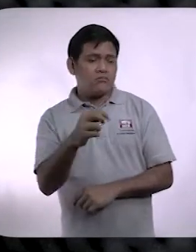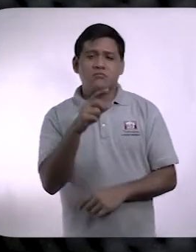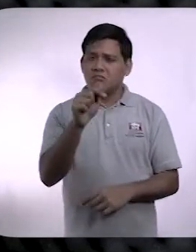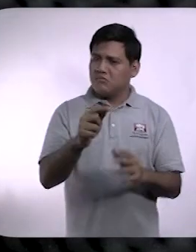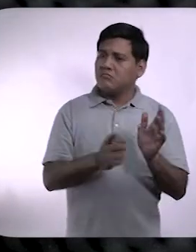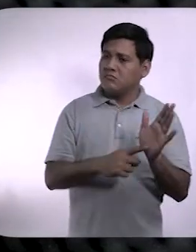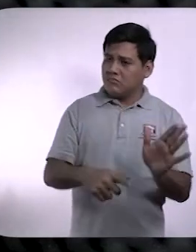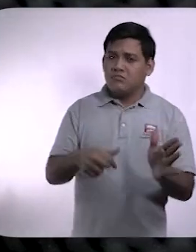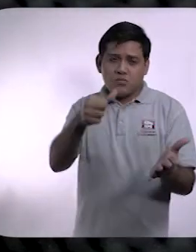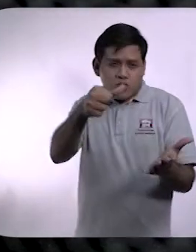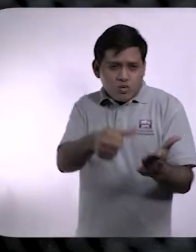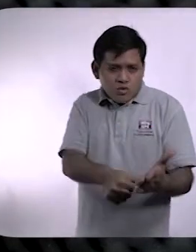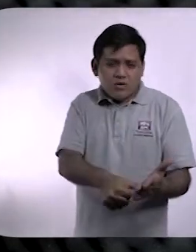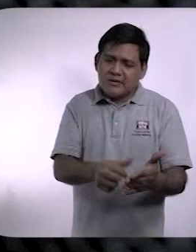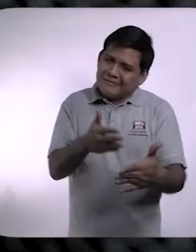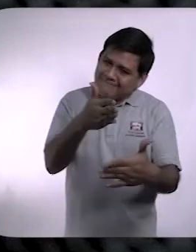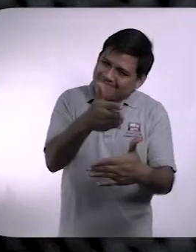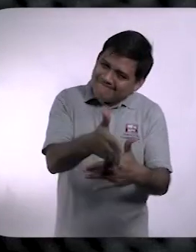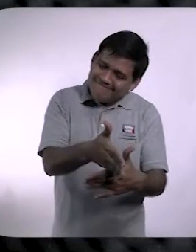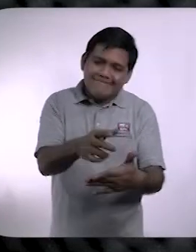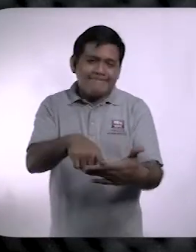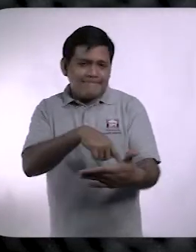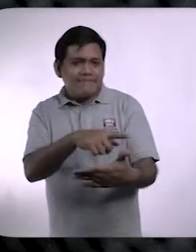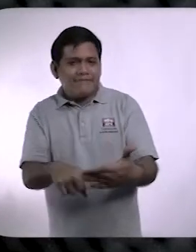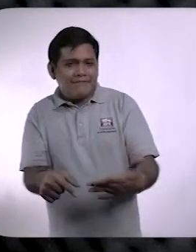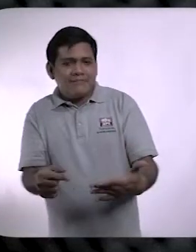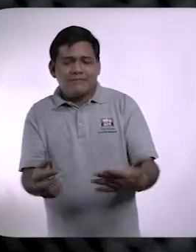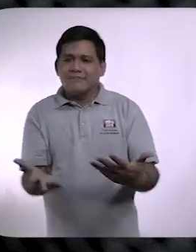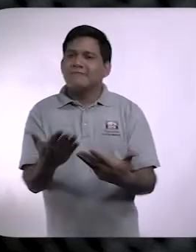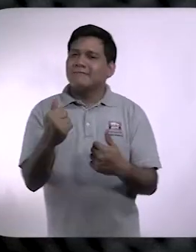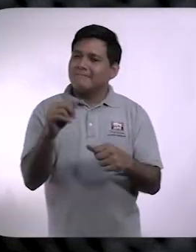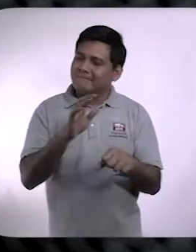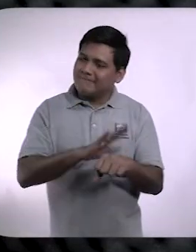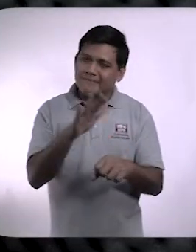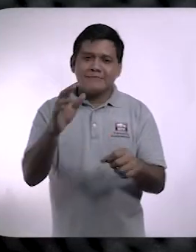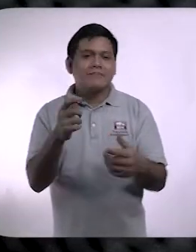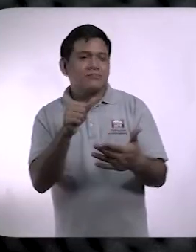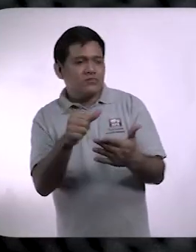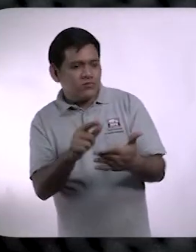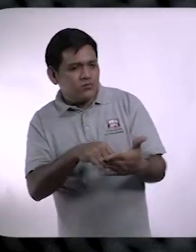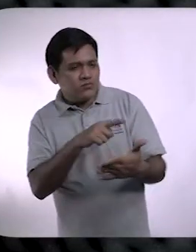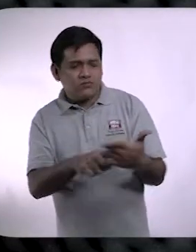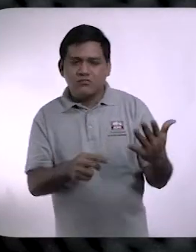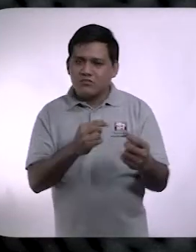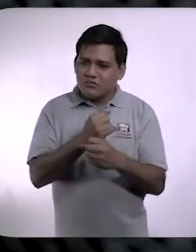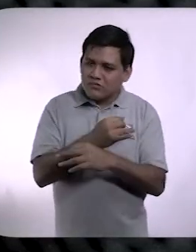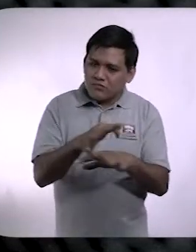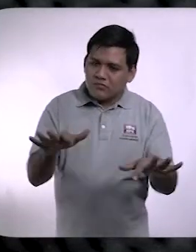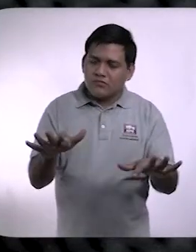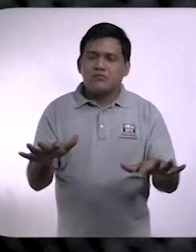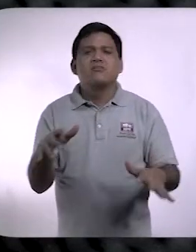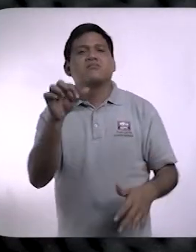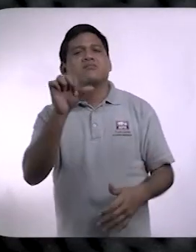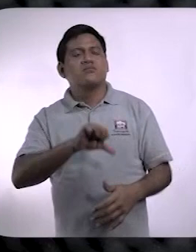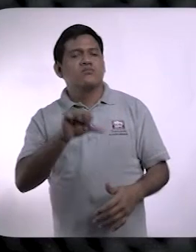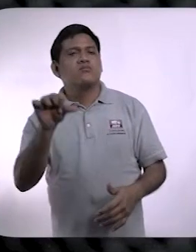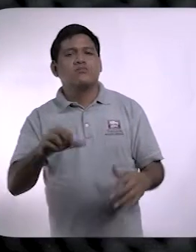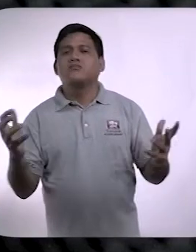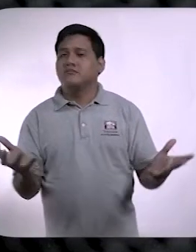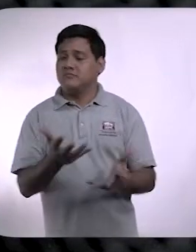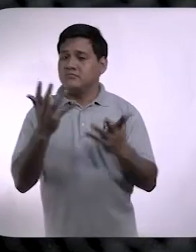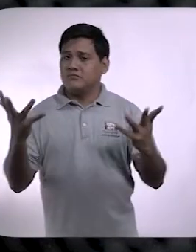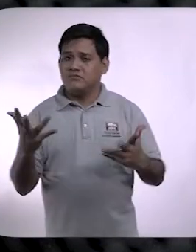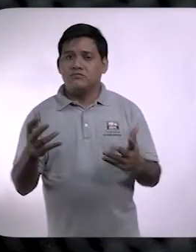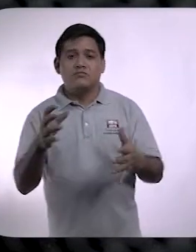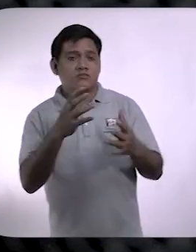eso, que dejen huella, que salgan a dejar huella, pero sobre todo con su voto informado, y es justo esto lo que hicimos el día de hoy, informar a